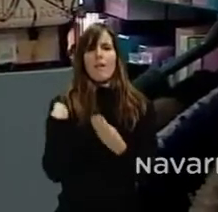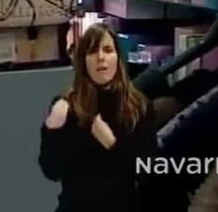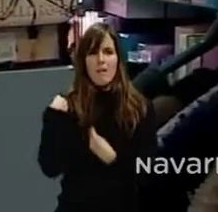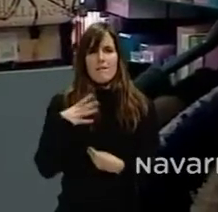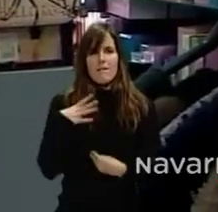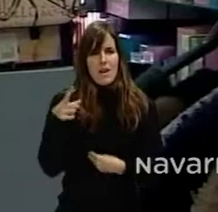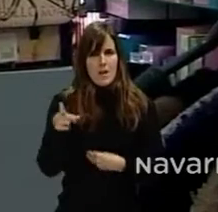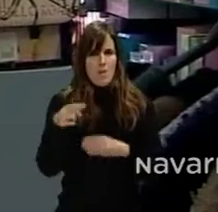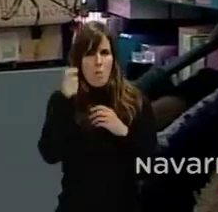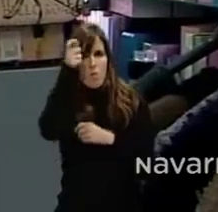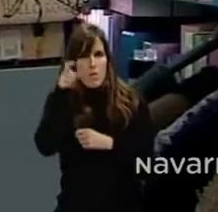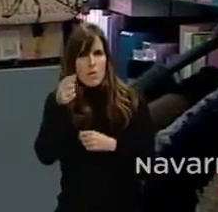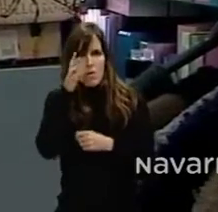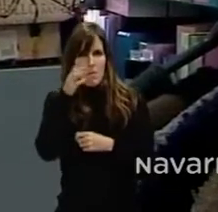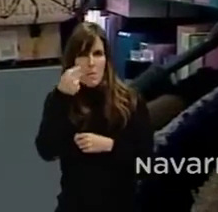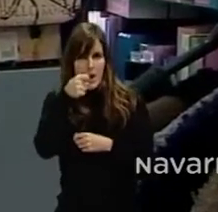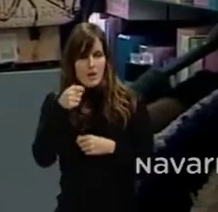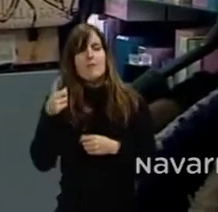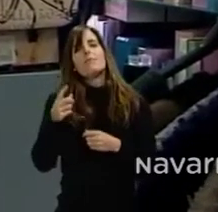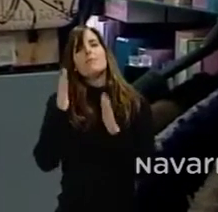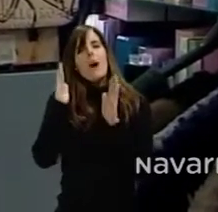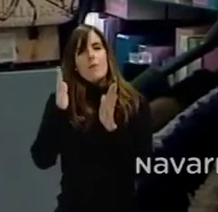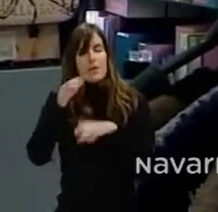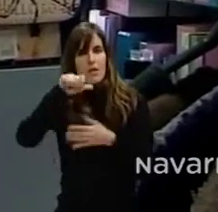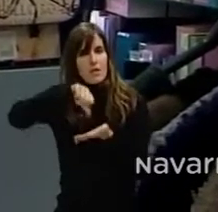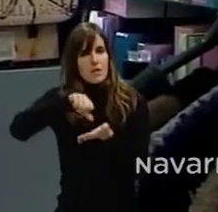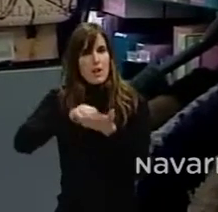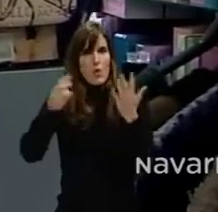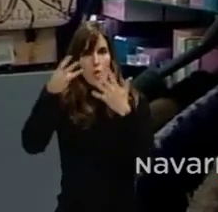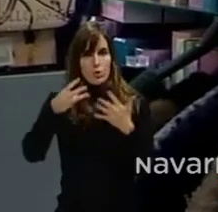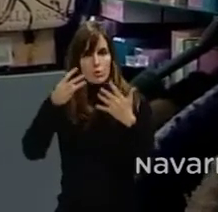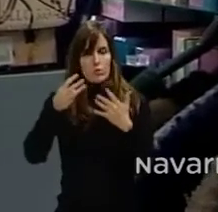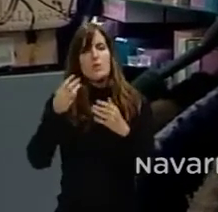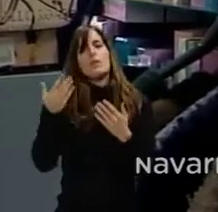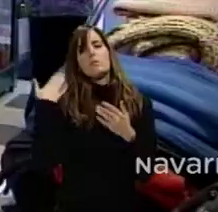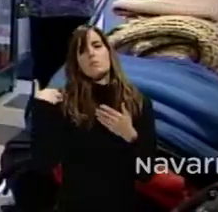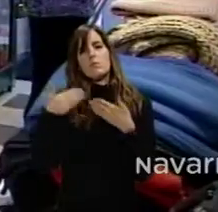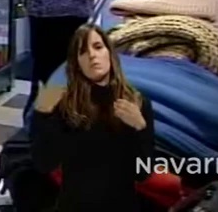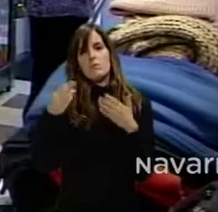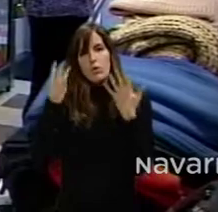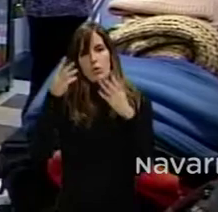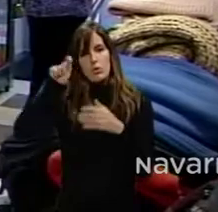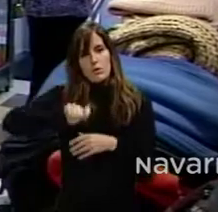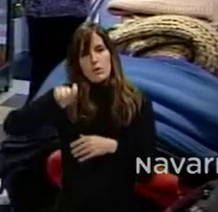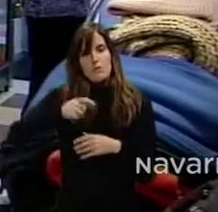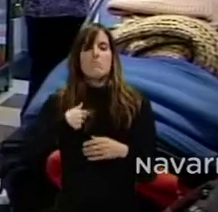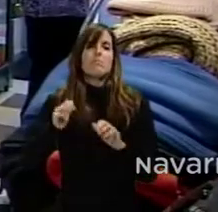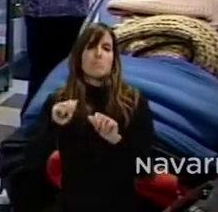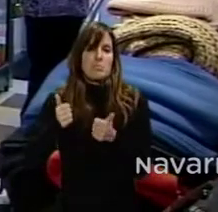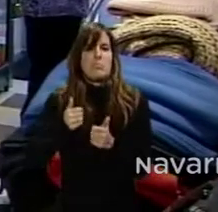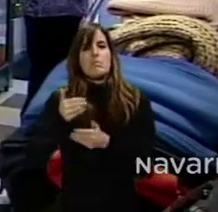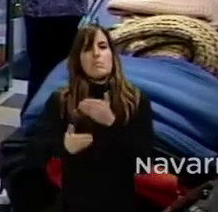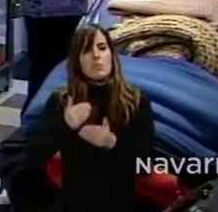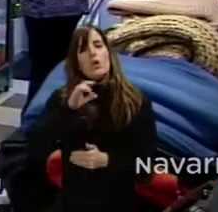nos hemos lanzado. En la avenida central, número 8, trasera, llevamos ocho meses y estamos empezando a andar muy